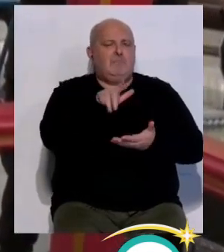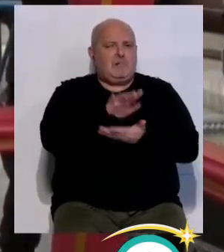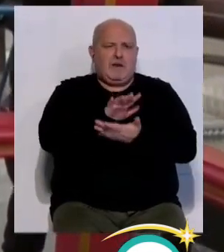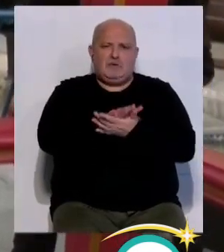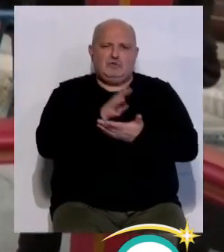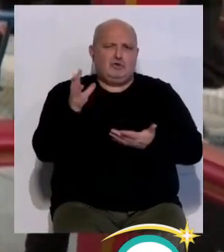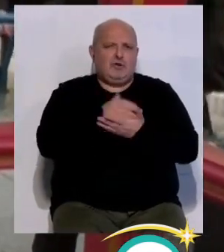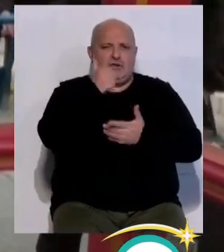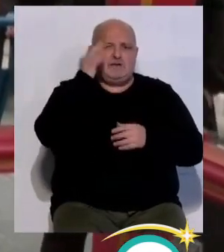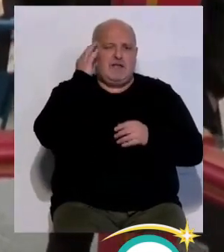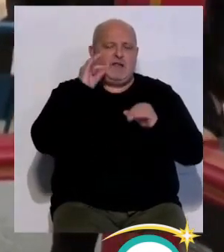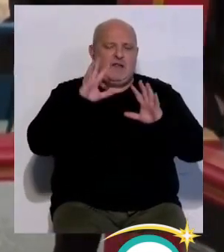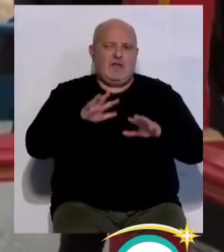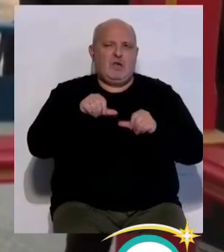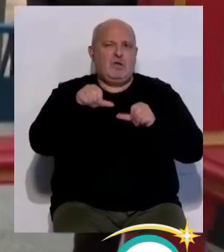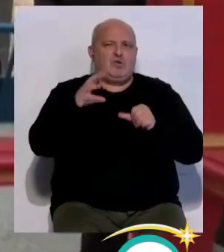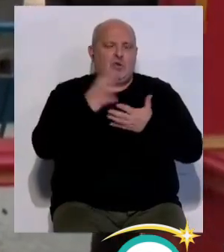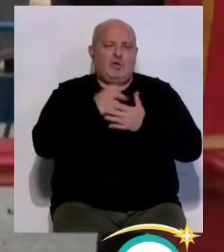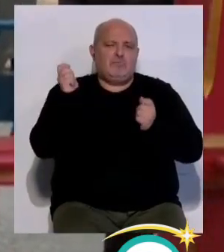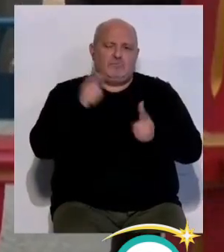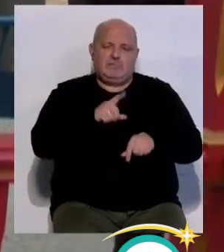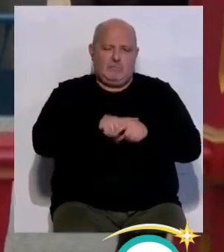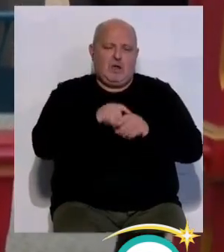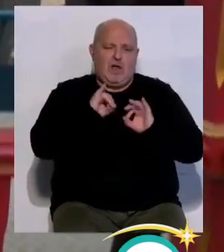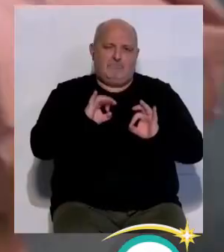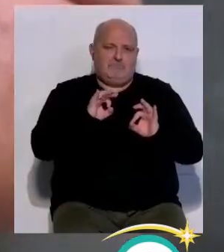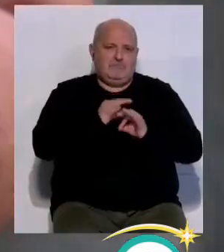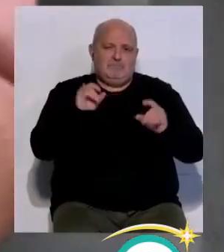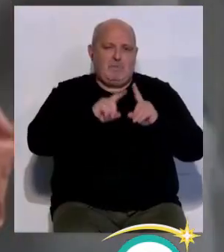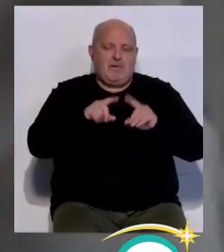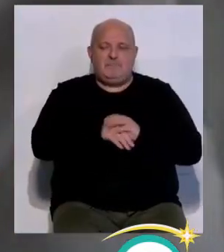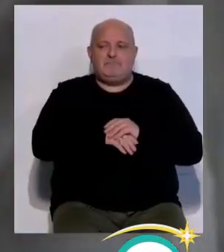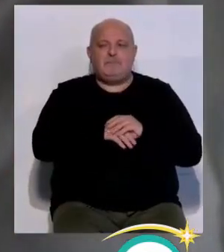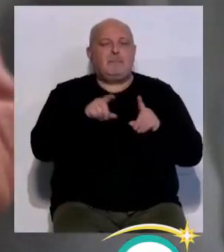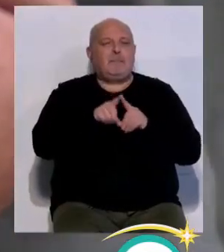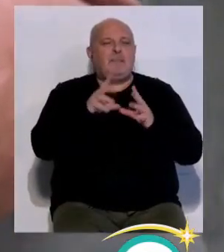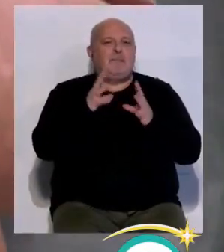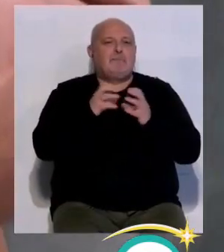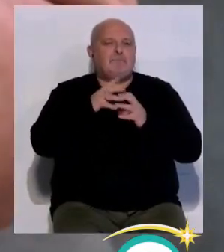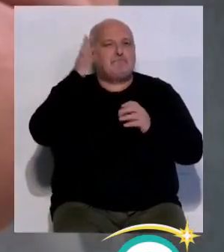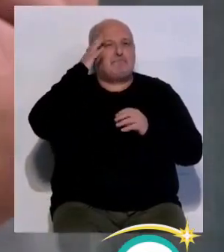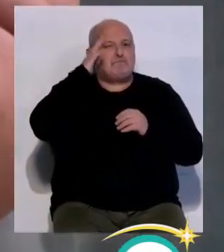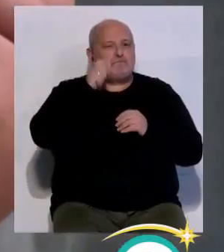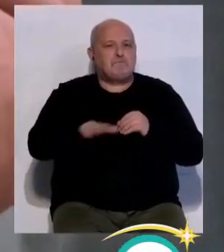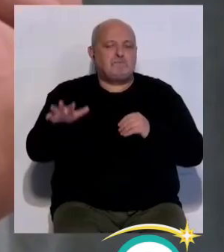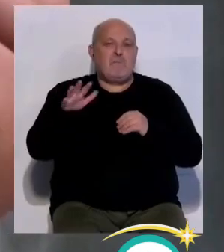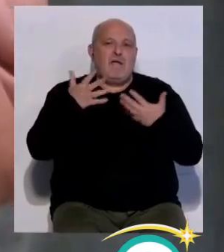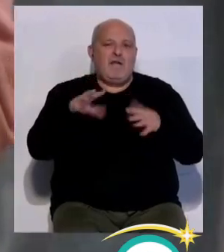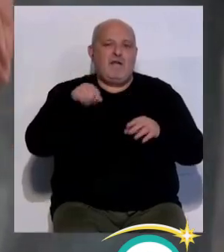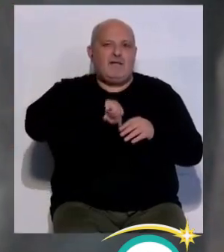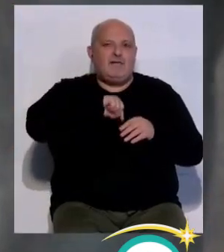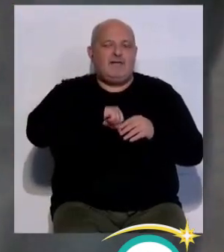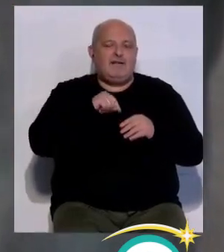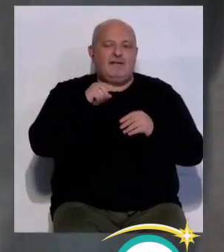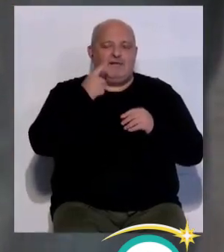tranquilos todos los niños y niñas de Cádiz, que todos van a llegar en tiempo y forma a sus majestades. Muchos han sido los deseos e ilusiones atesorados en